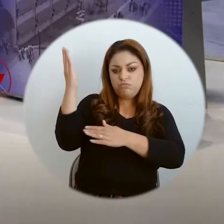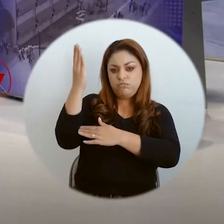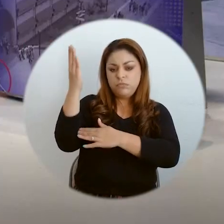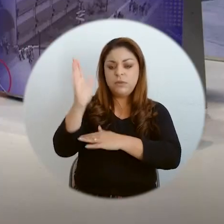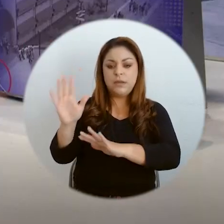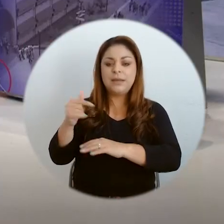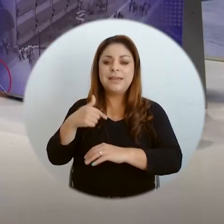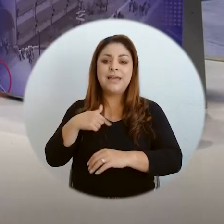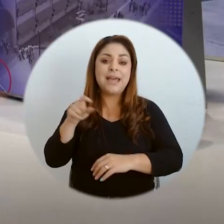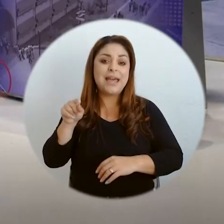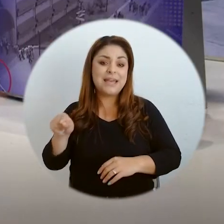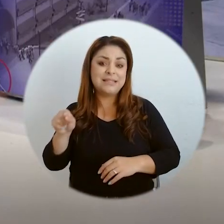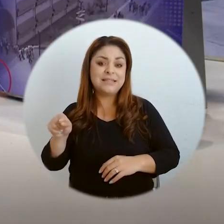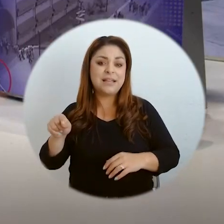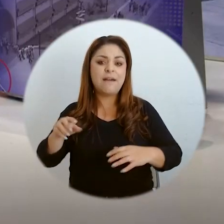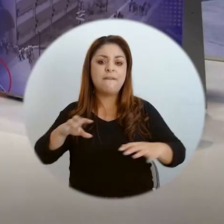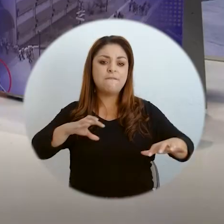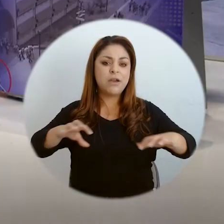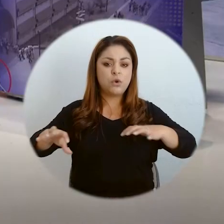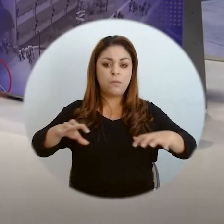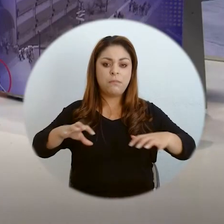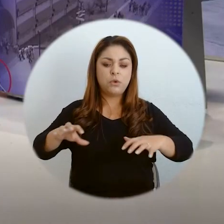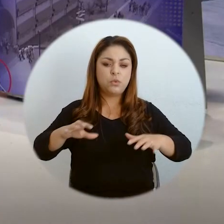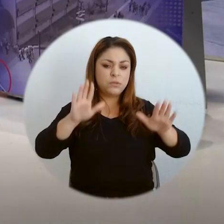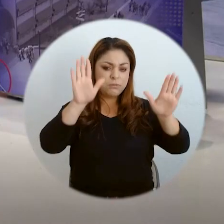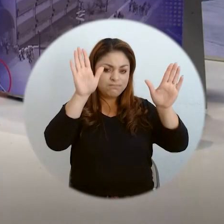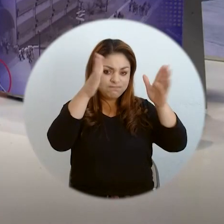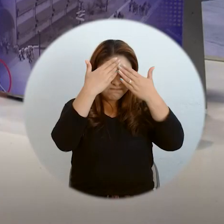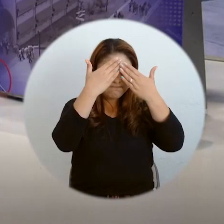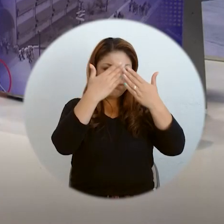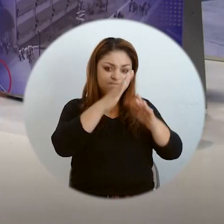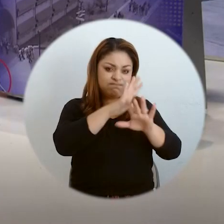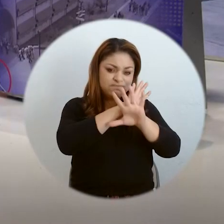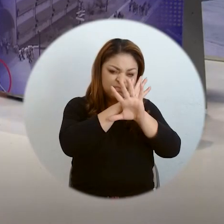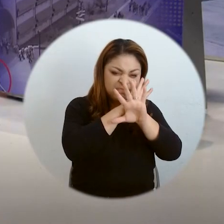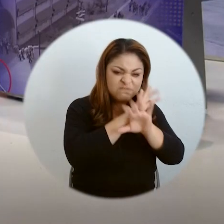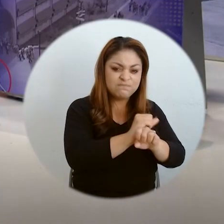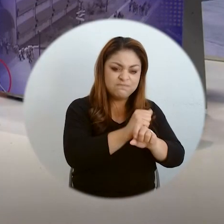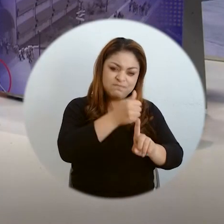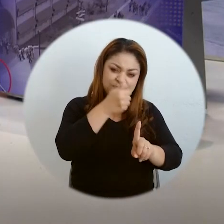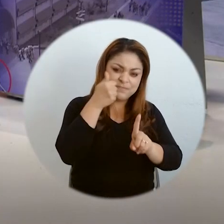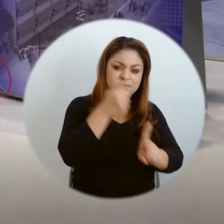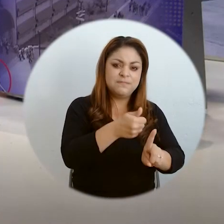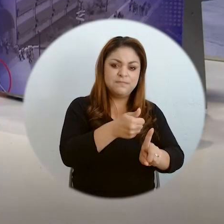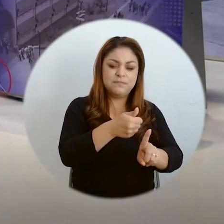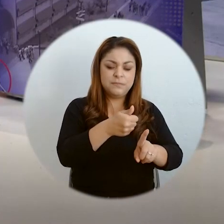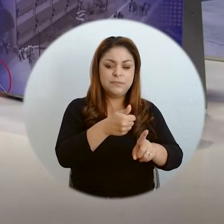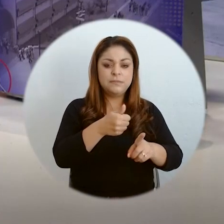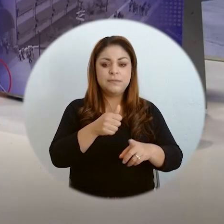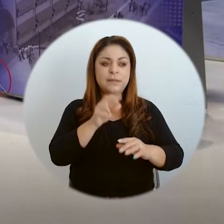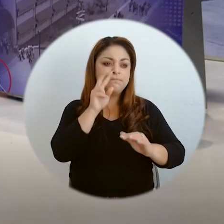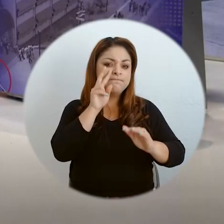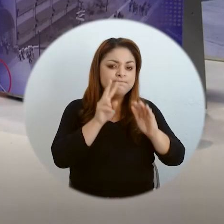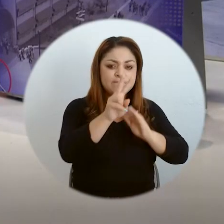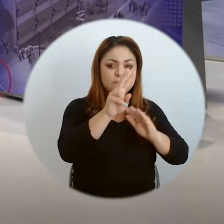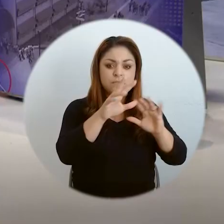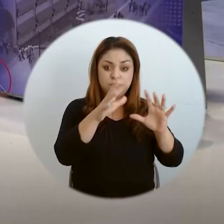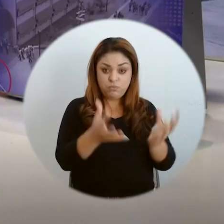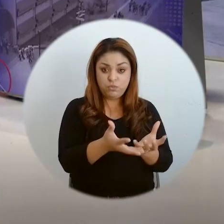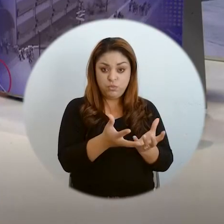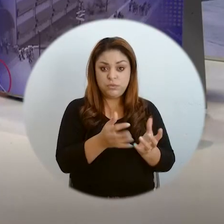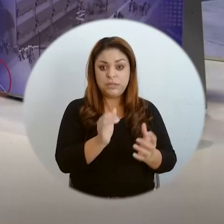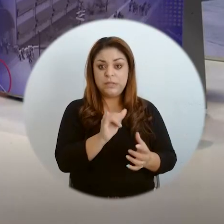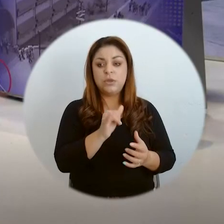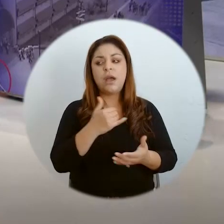este fenómeno del neoconservadurismo, con sus expresiones, sus diferentes adjetivos, porque efectivamente, según los autores que leamos, lo van